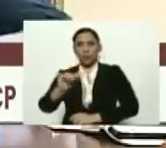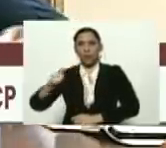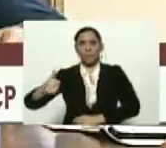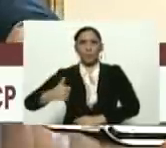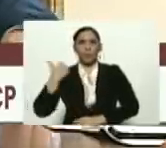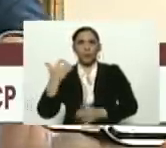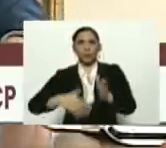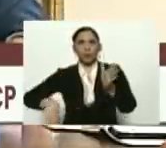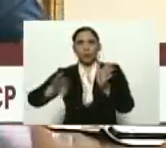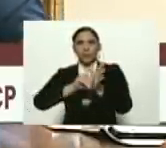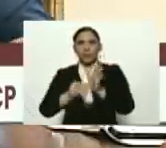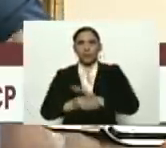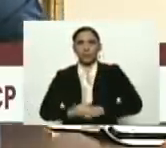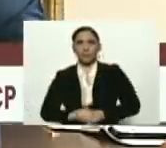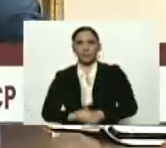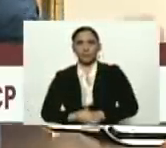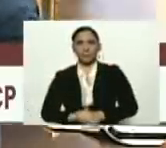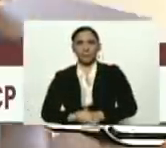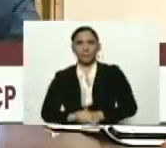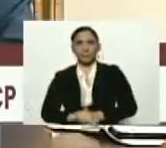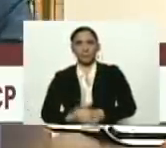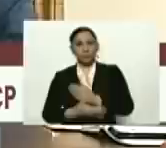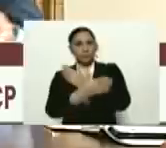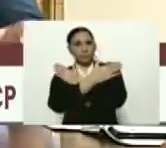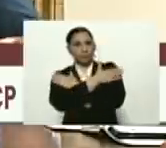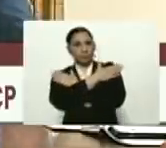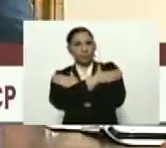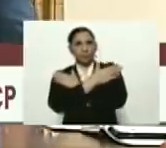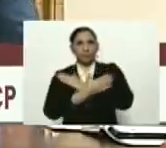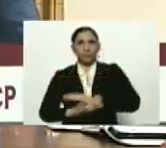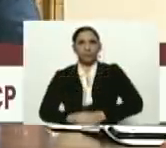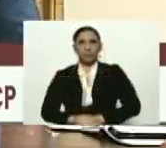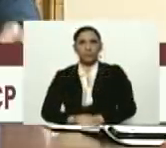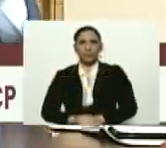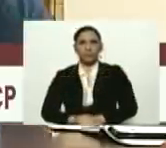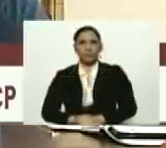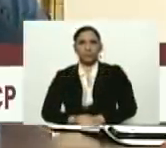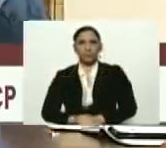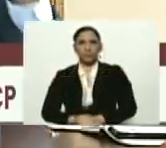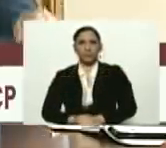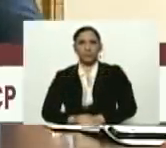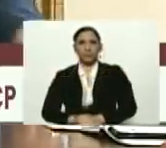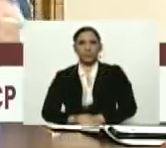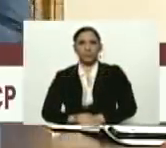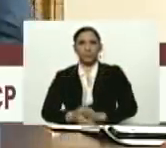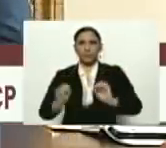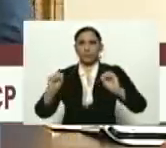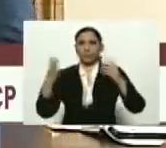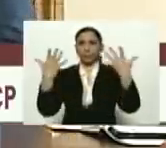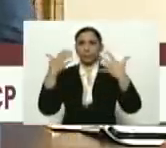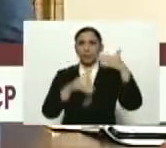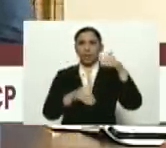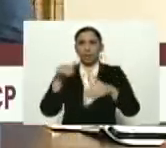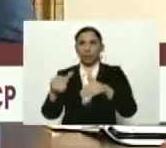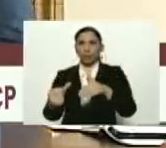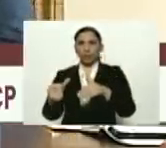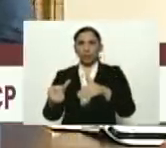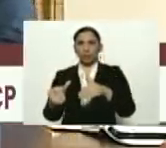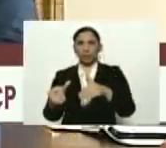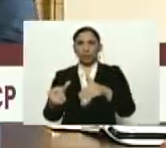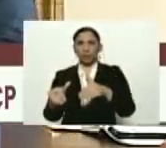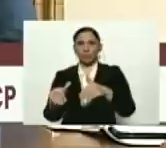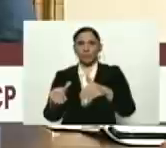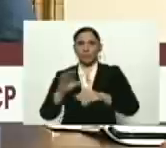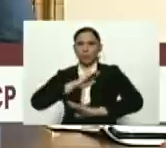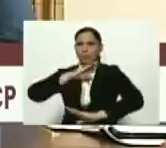ratificar la felicitación por el triunfo electoral